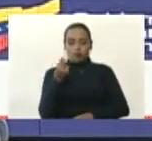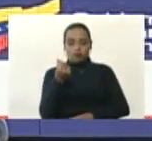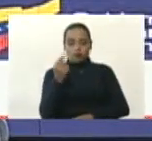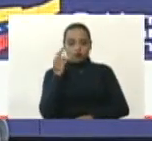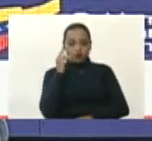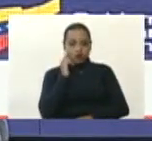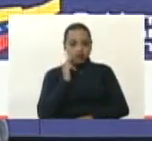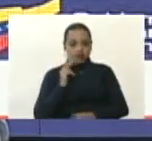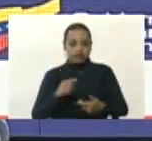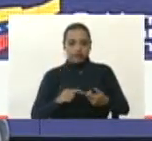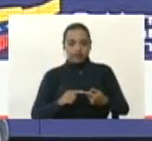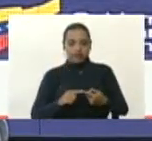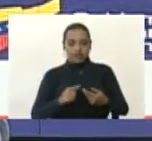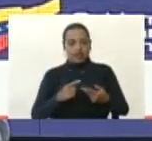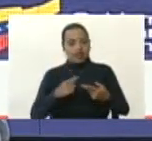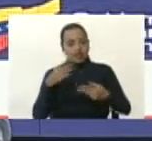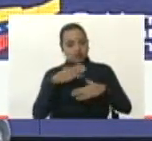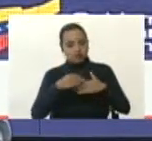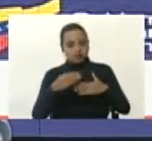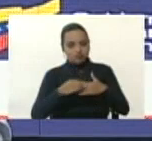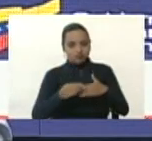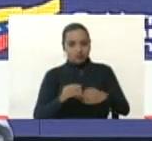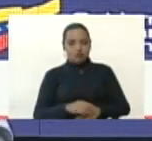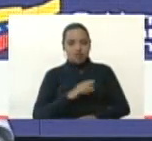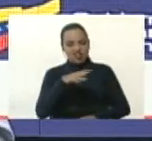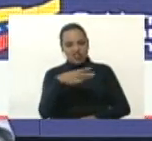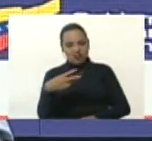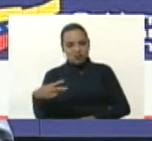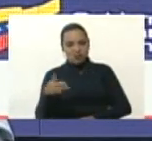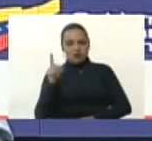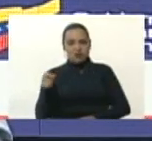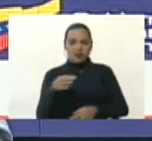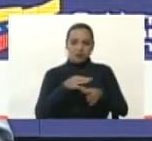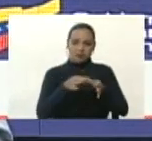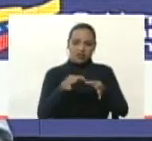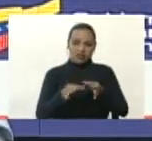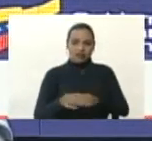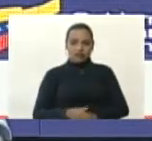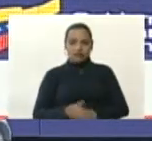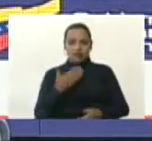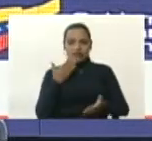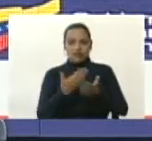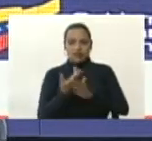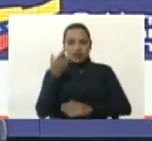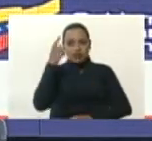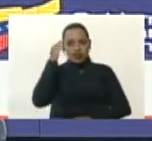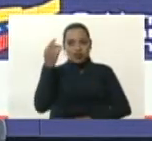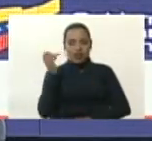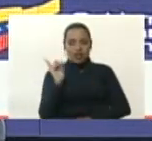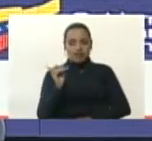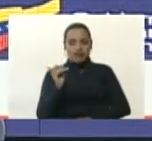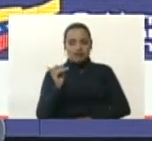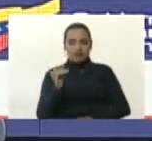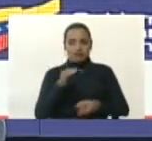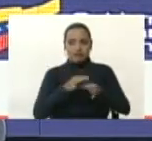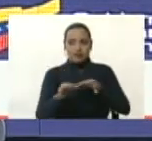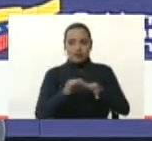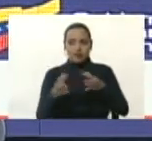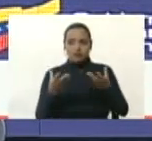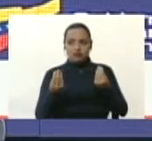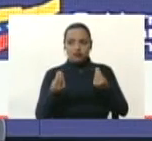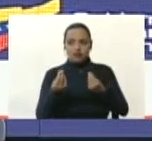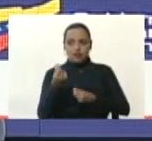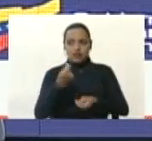en divisa convertible y en petro ahora, afortunadamente en petro. Bastante dinero